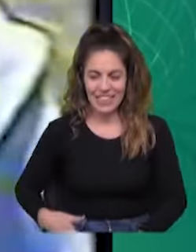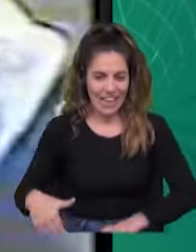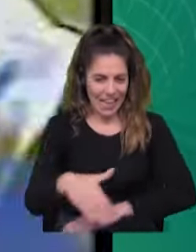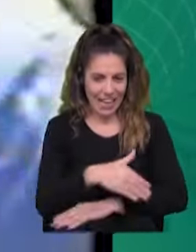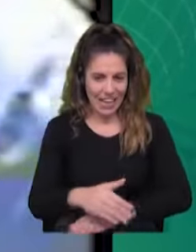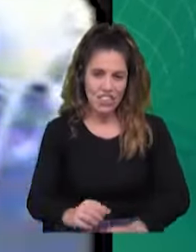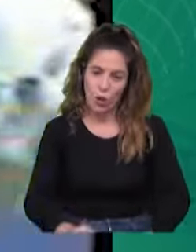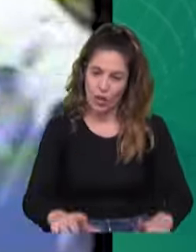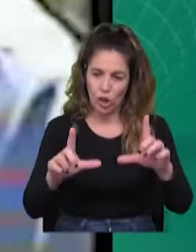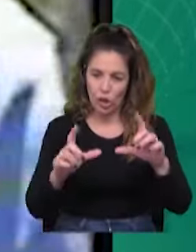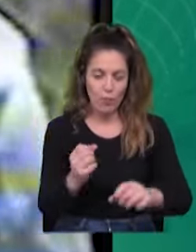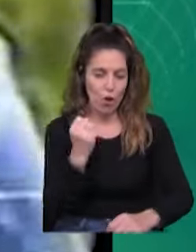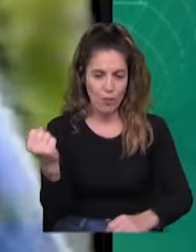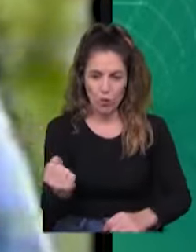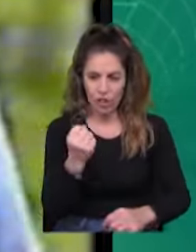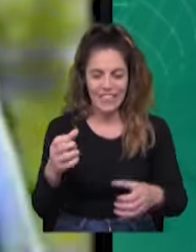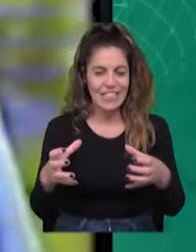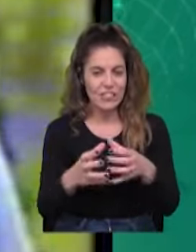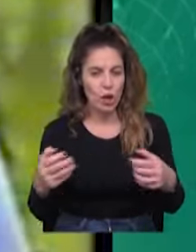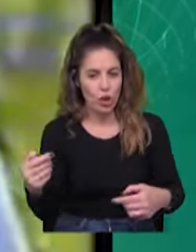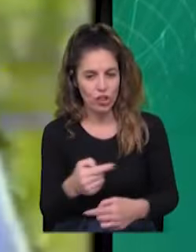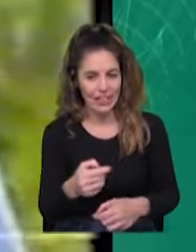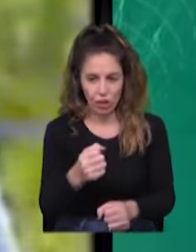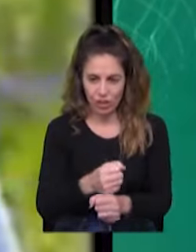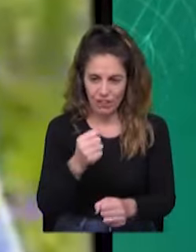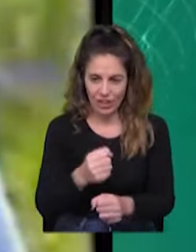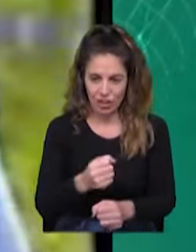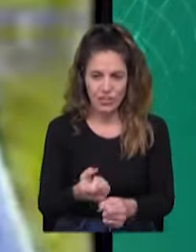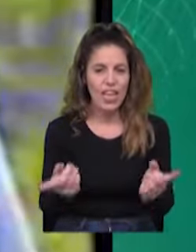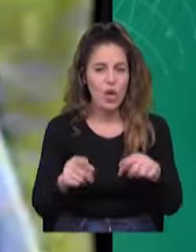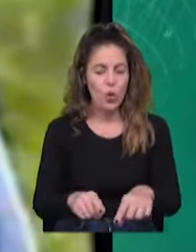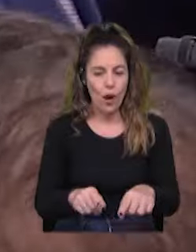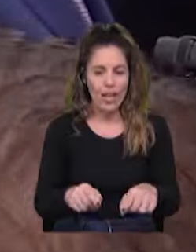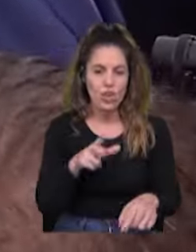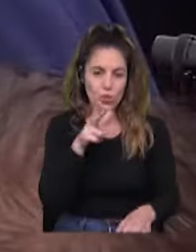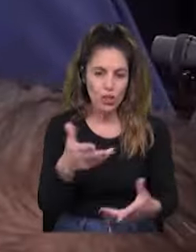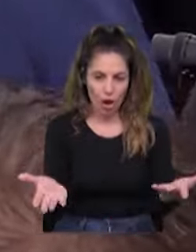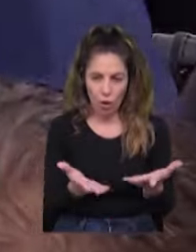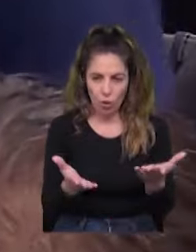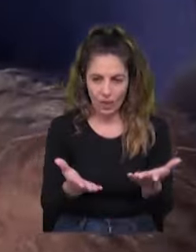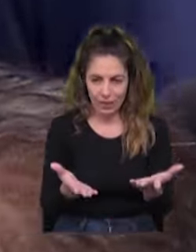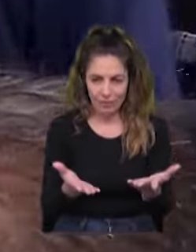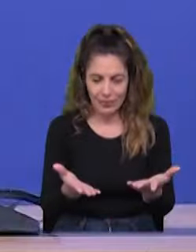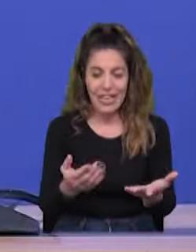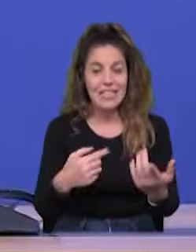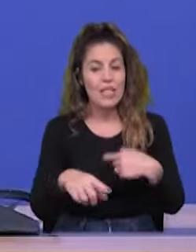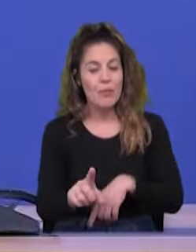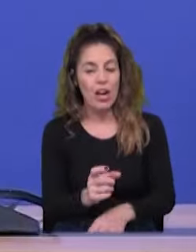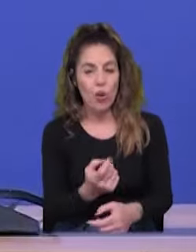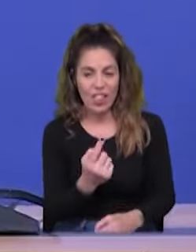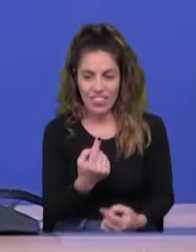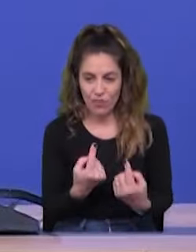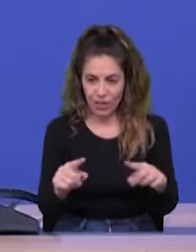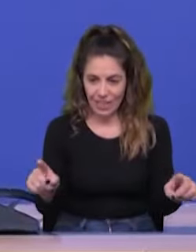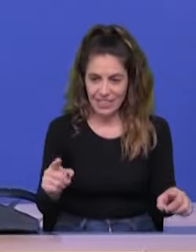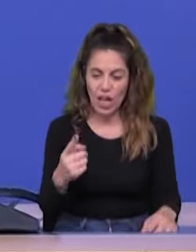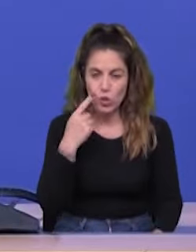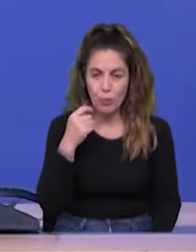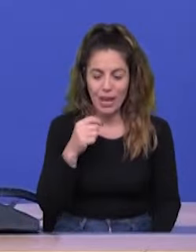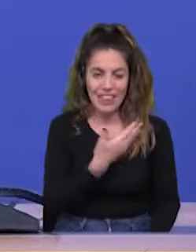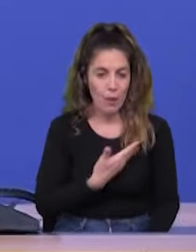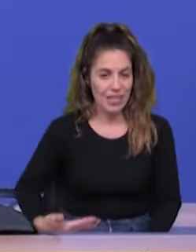un protagonismo relevante en el sector contrario al de los trabajadores al igual que su hijo en la actualidad Sin embargo a diferencia de su padre el presidente